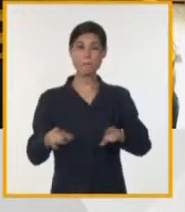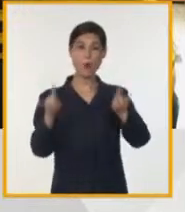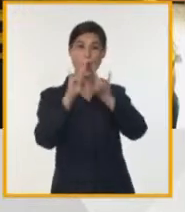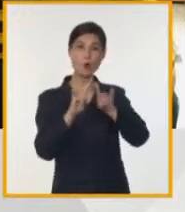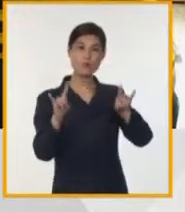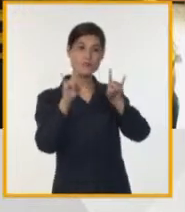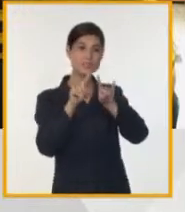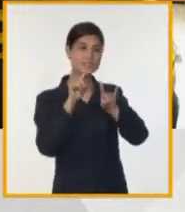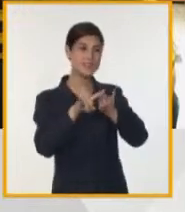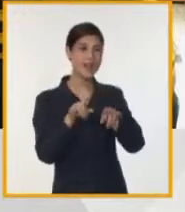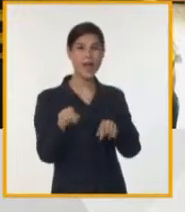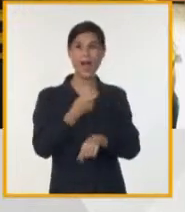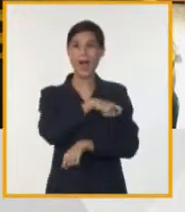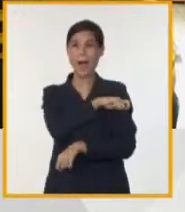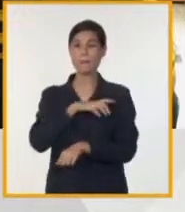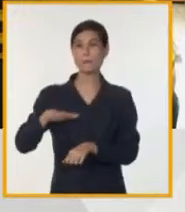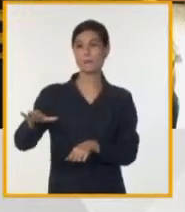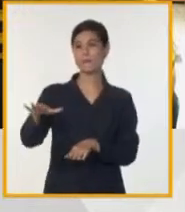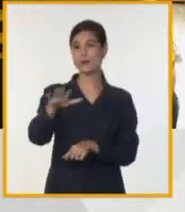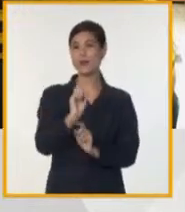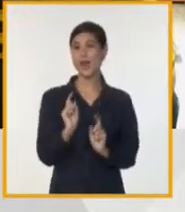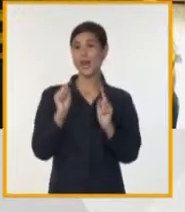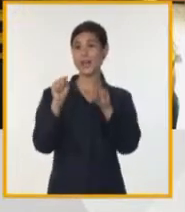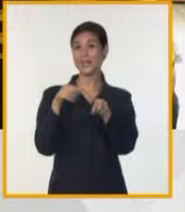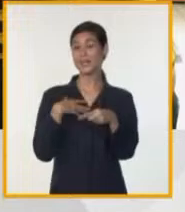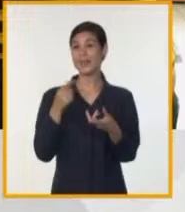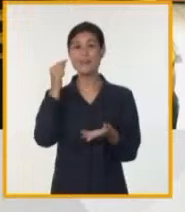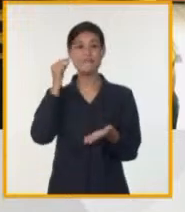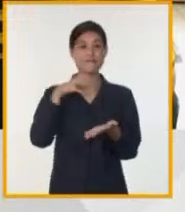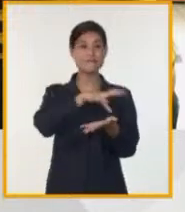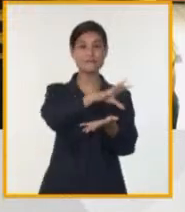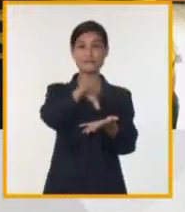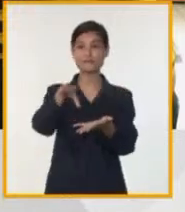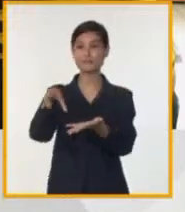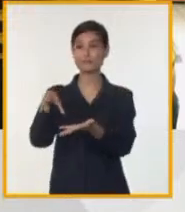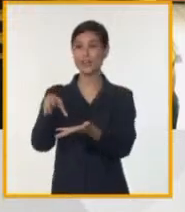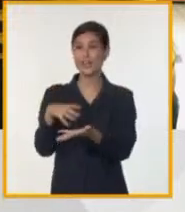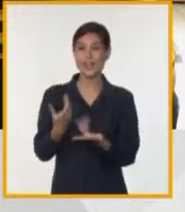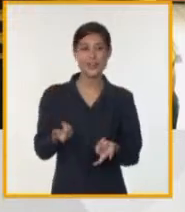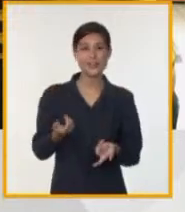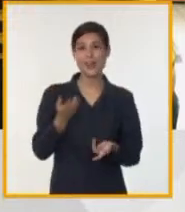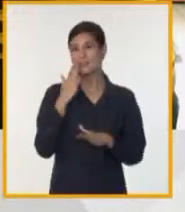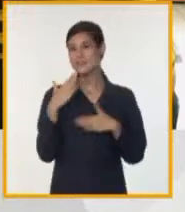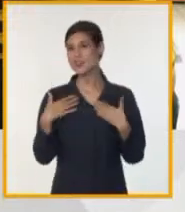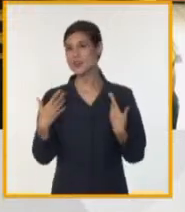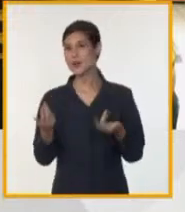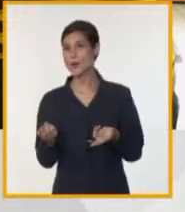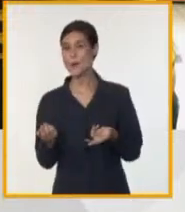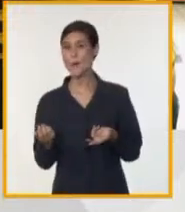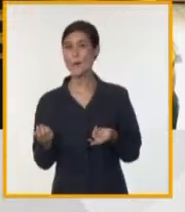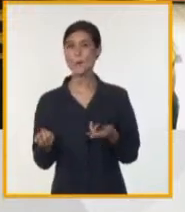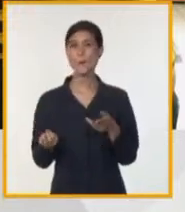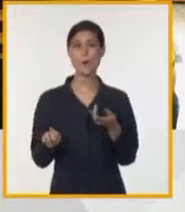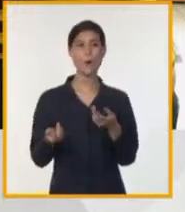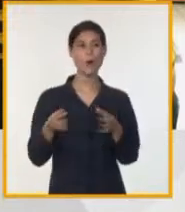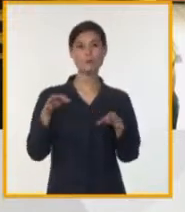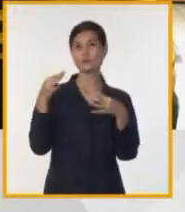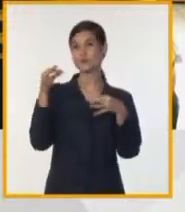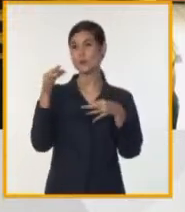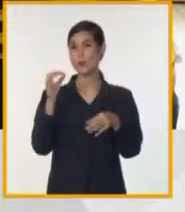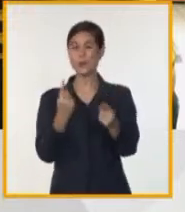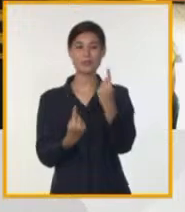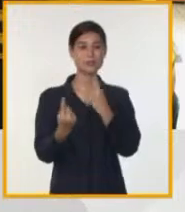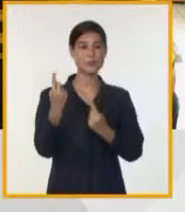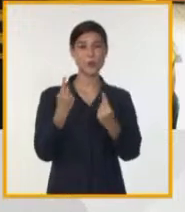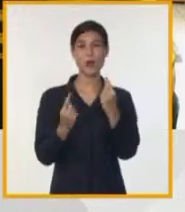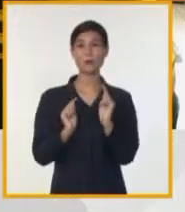se hace ferias prácticamente todos los meses en los barrios, coordinado con los territorios, y